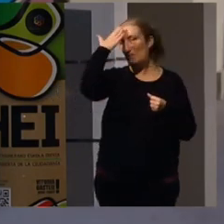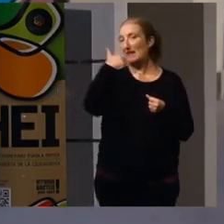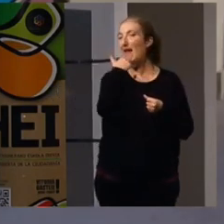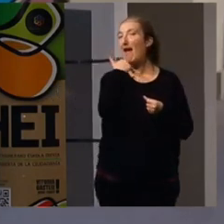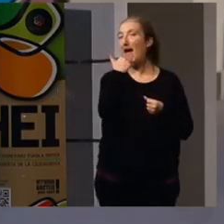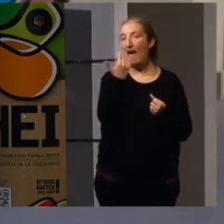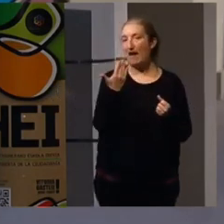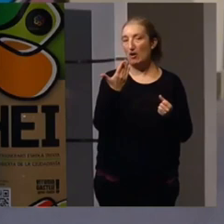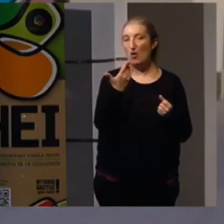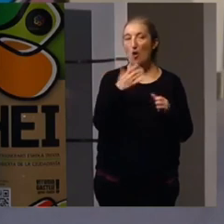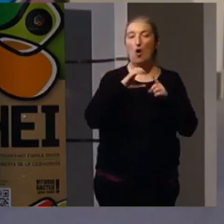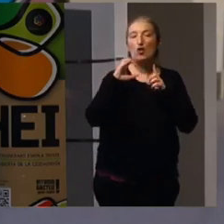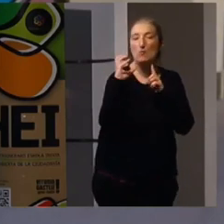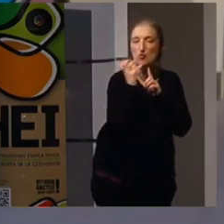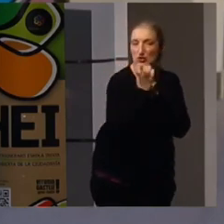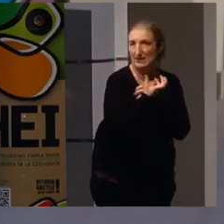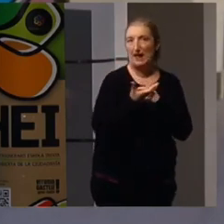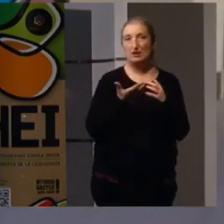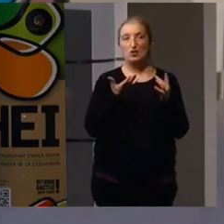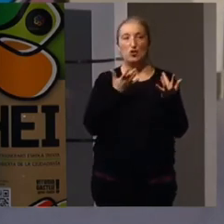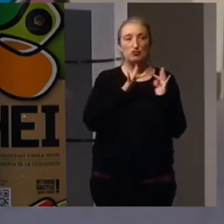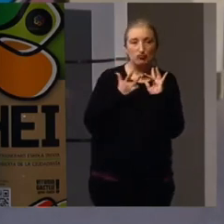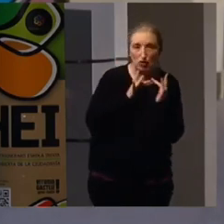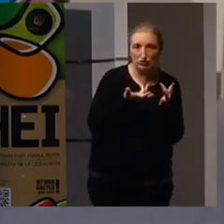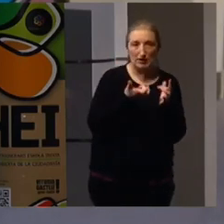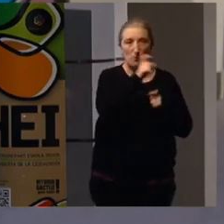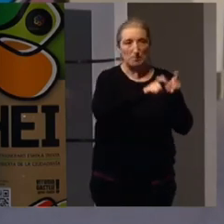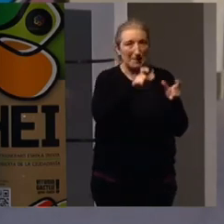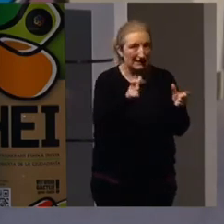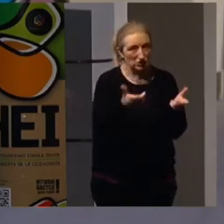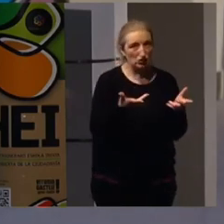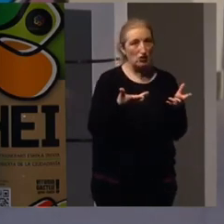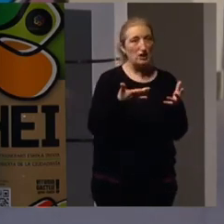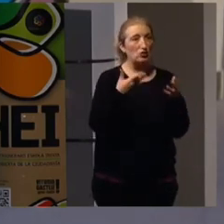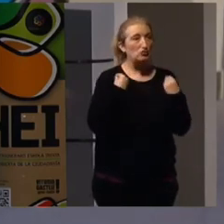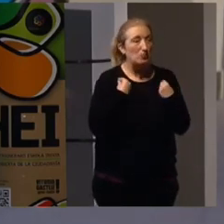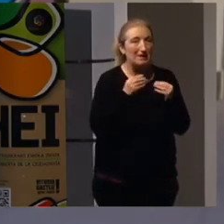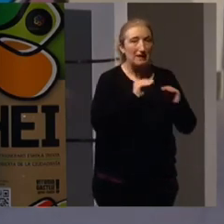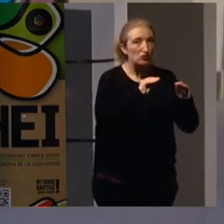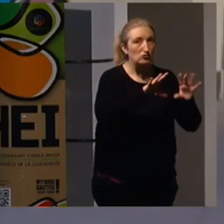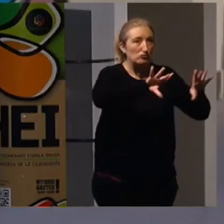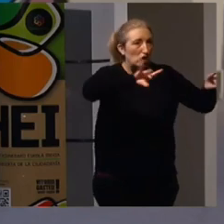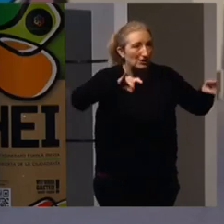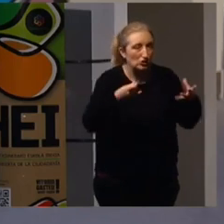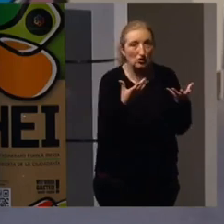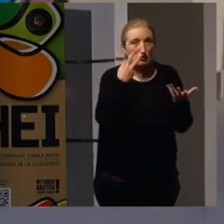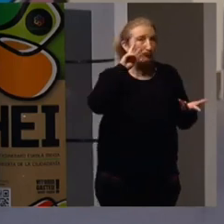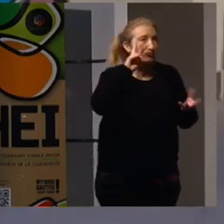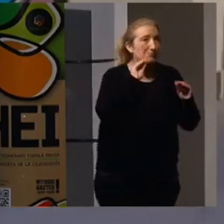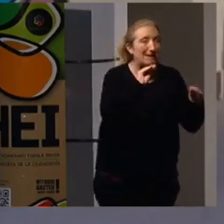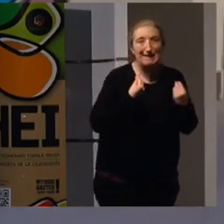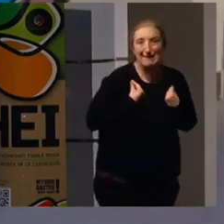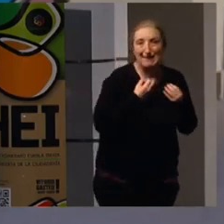es a entender desde lo comunitario, entendido con las cosas que le pasan a los sujetos tienen que ver con su biografía y sobre todo con las cosas que les pasan,